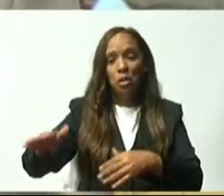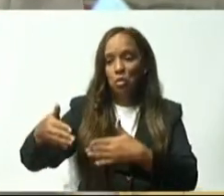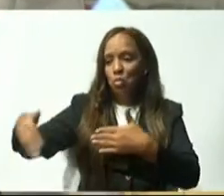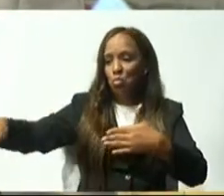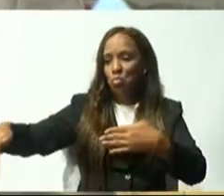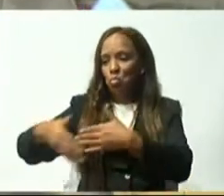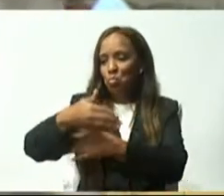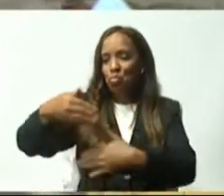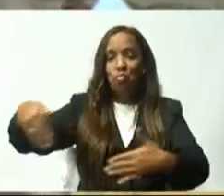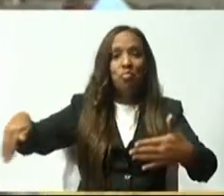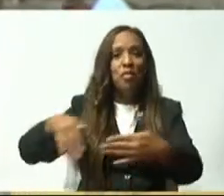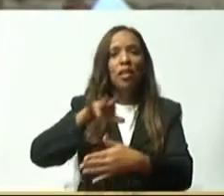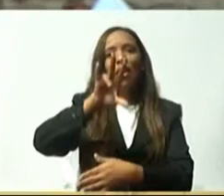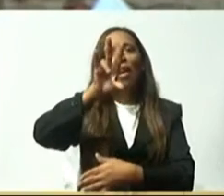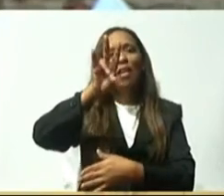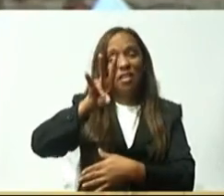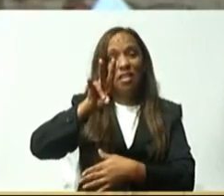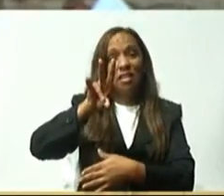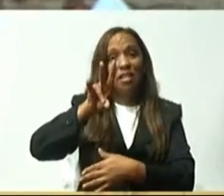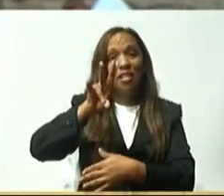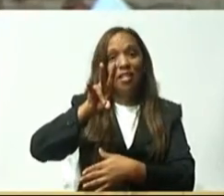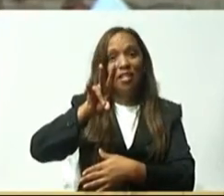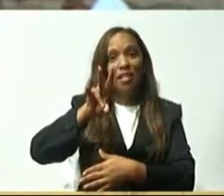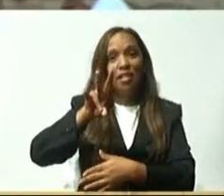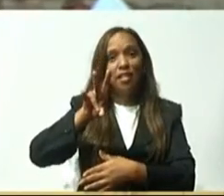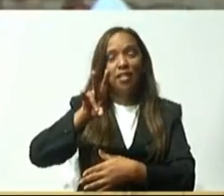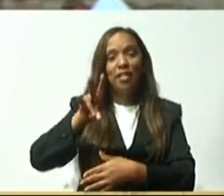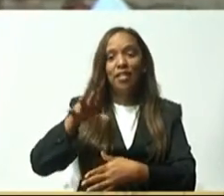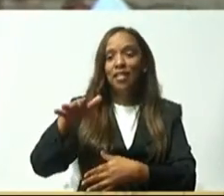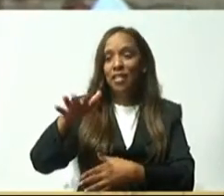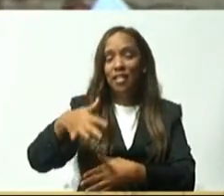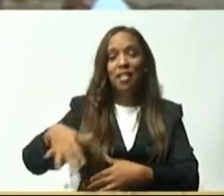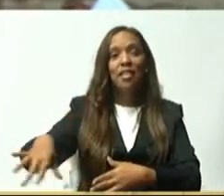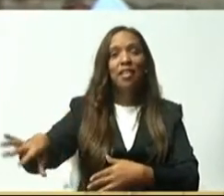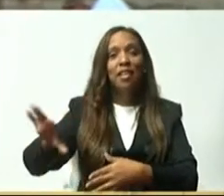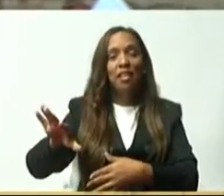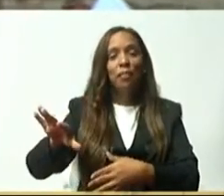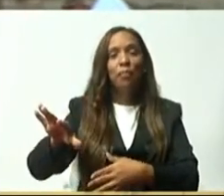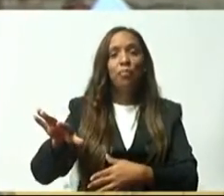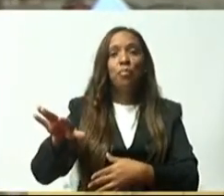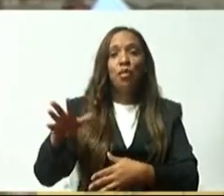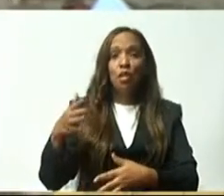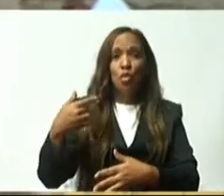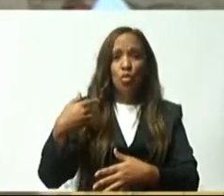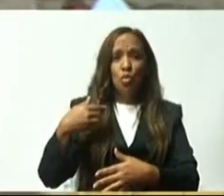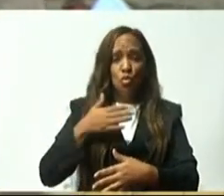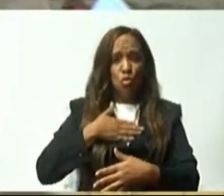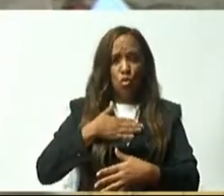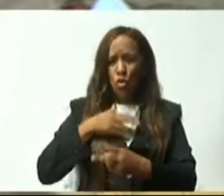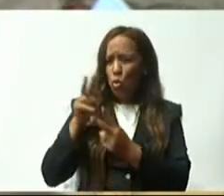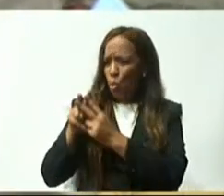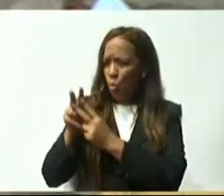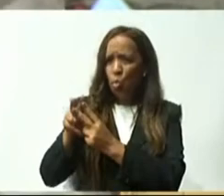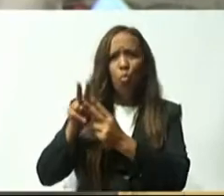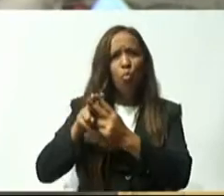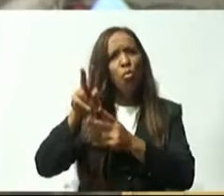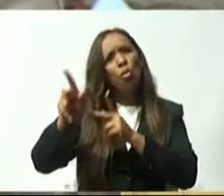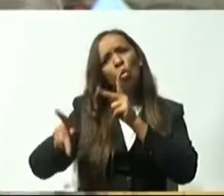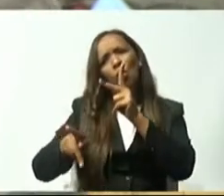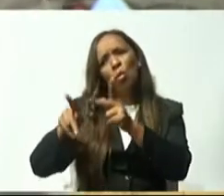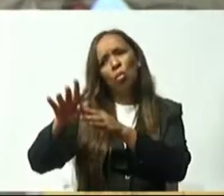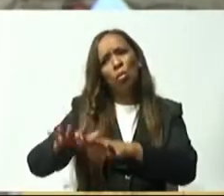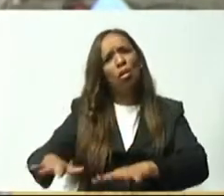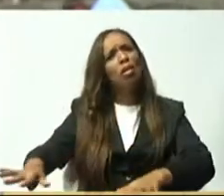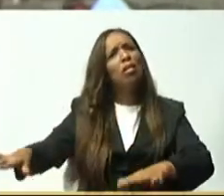después que usted tiene un vecino de más de 60 años, posiblemente ese vecino es igual o más que su familia. Me